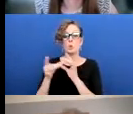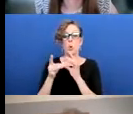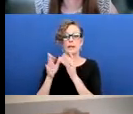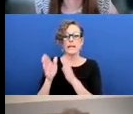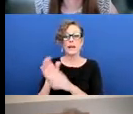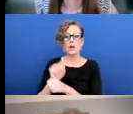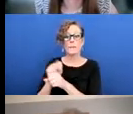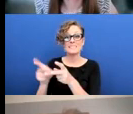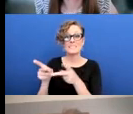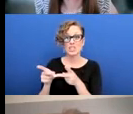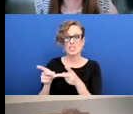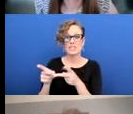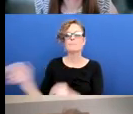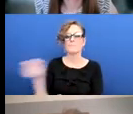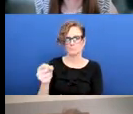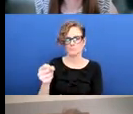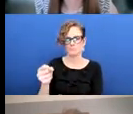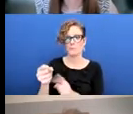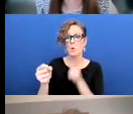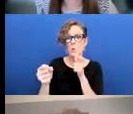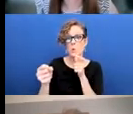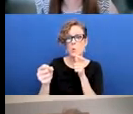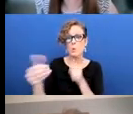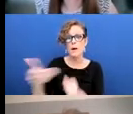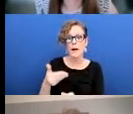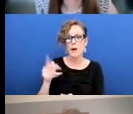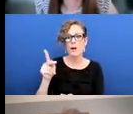doméstica y la nuevo puesto de coordinador.